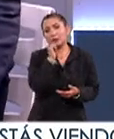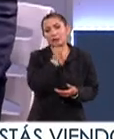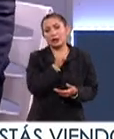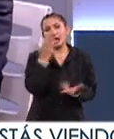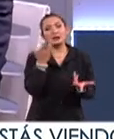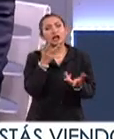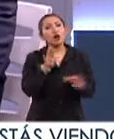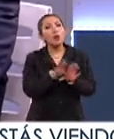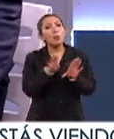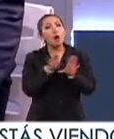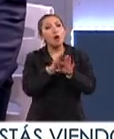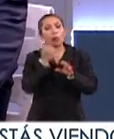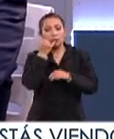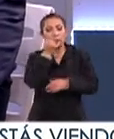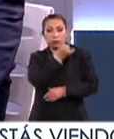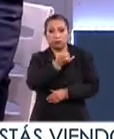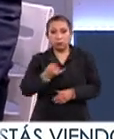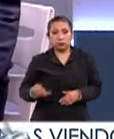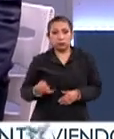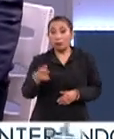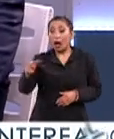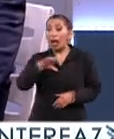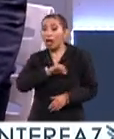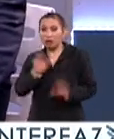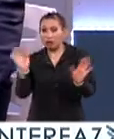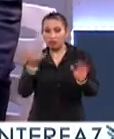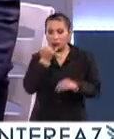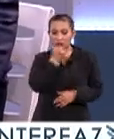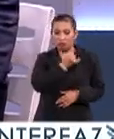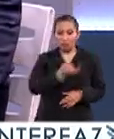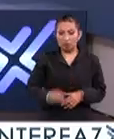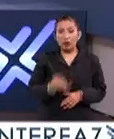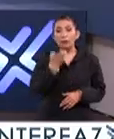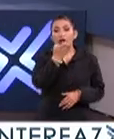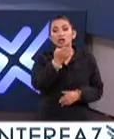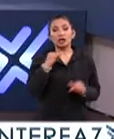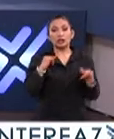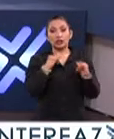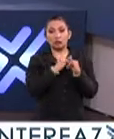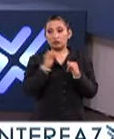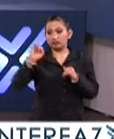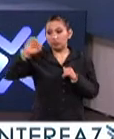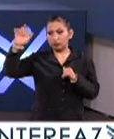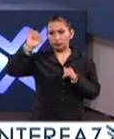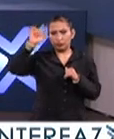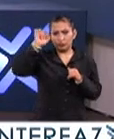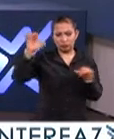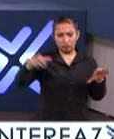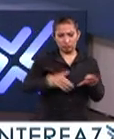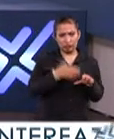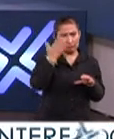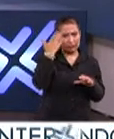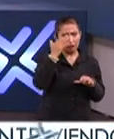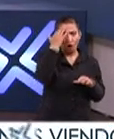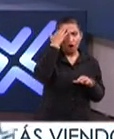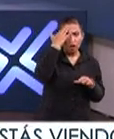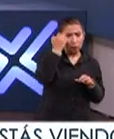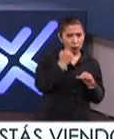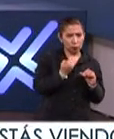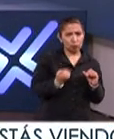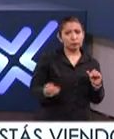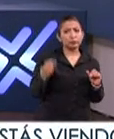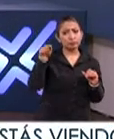ser completamente imparciales, por eso es tan importante que instituciones reconocidas y con mucho prestigio sean las